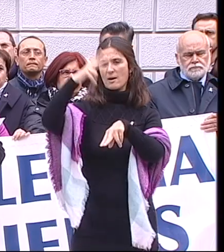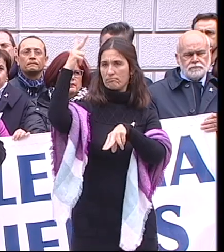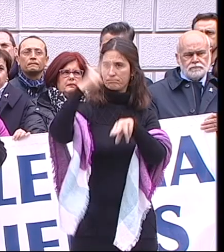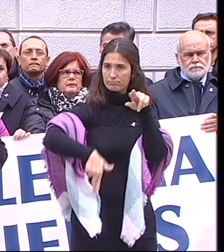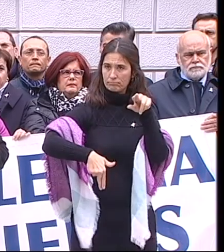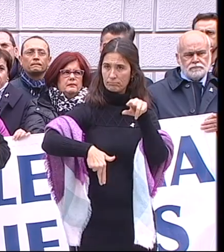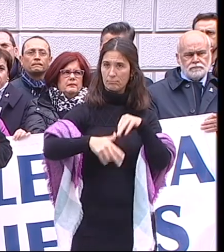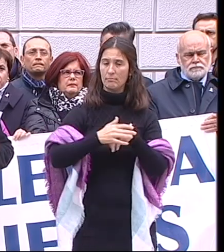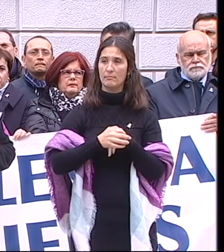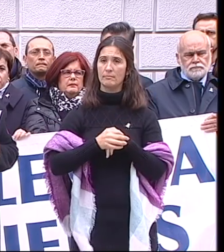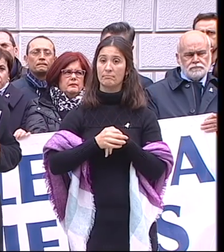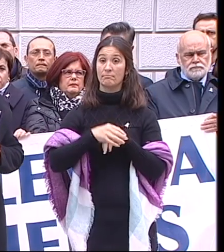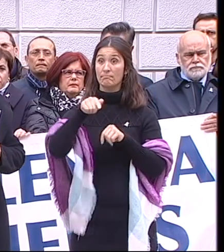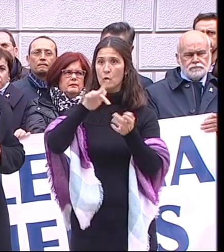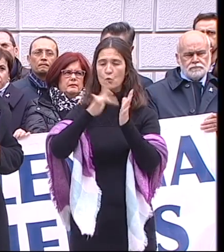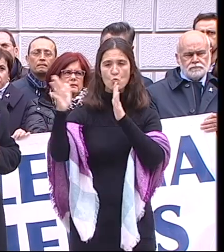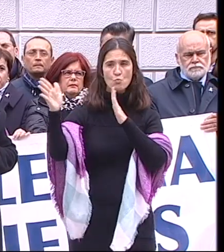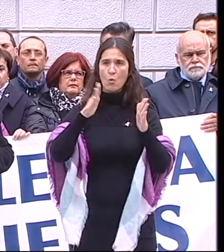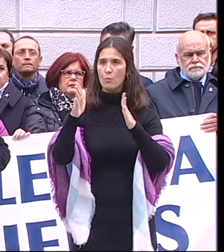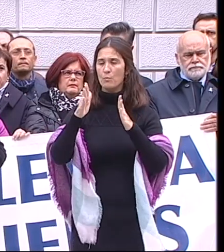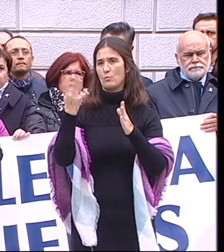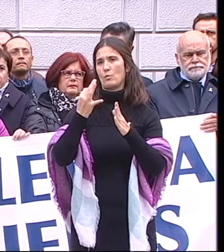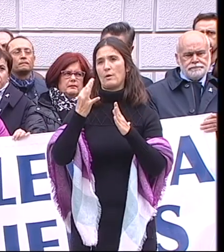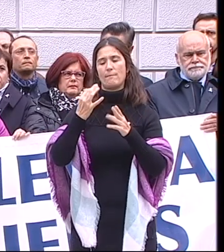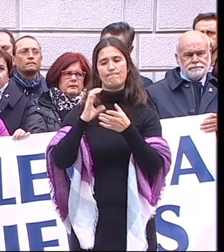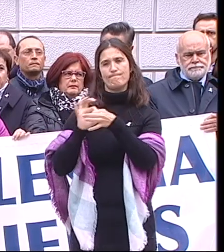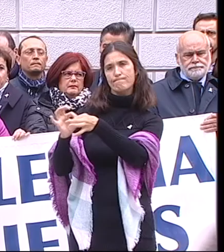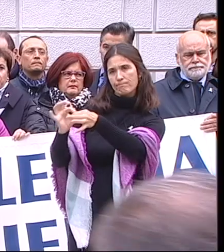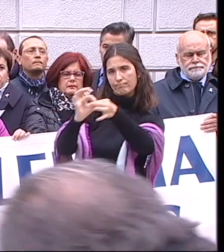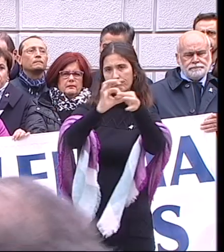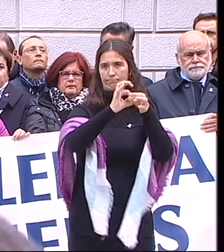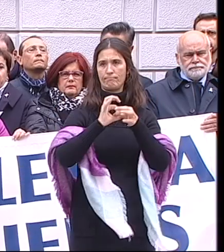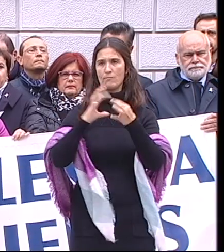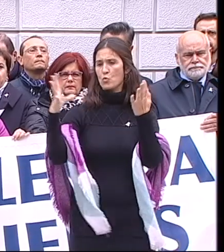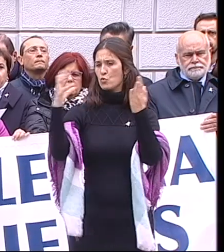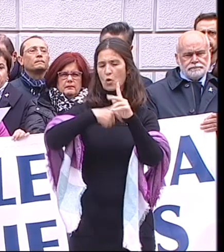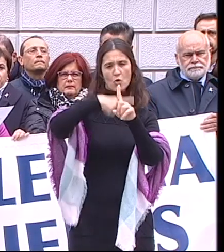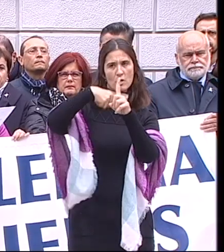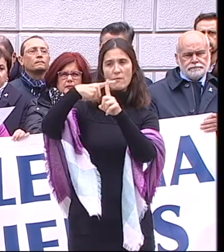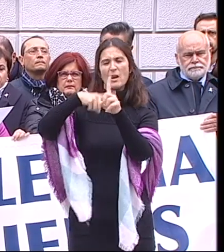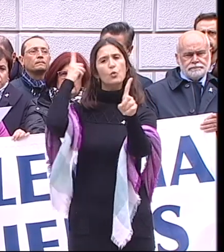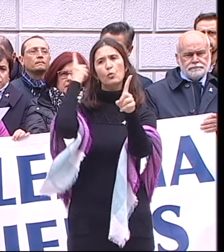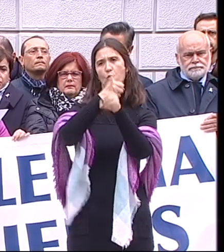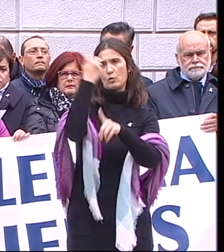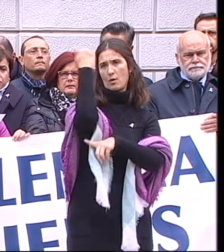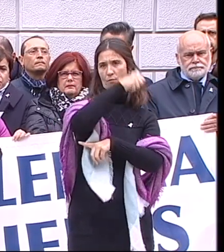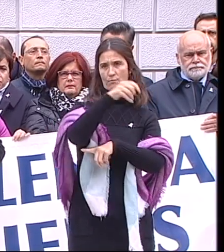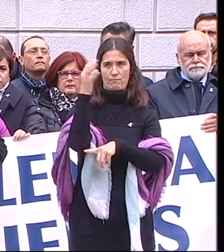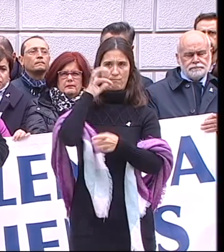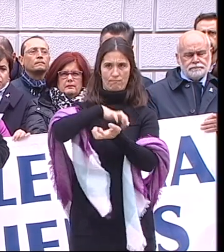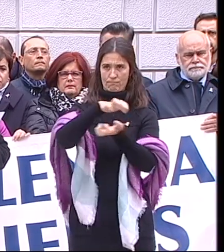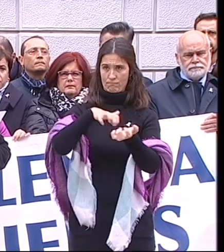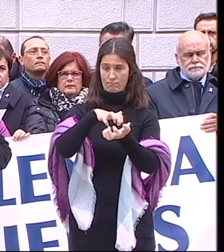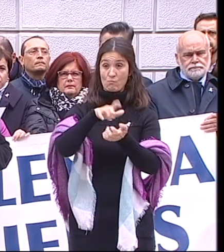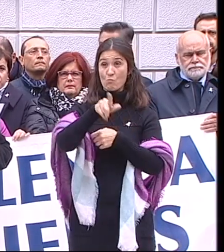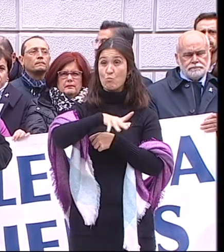erradicación. Es el momento de sellar una fuerte alianza a todos los niveles contra la violencia de género.